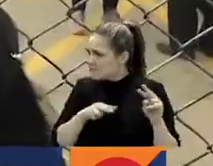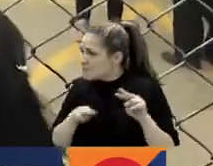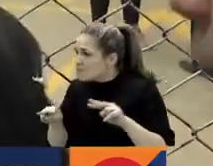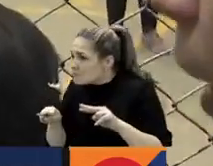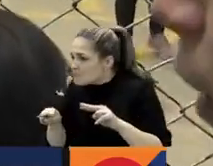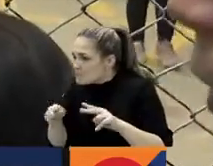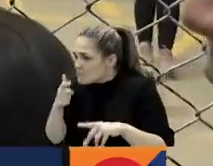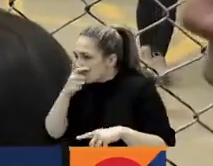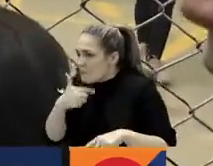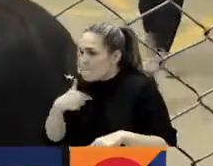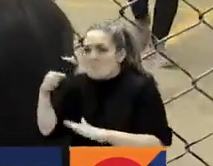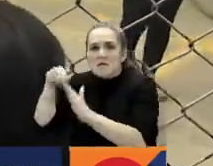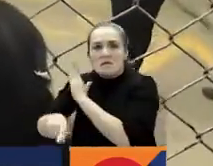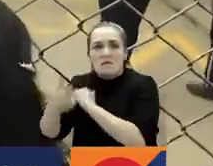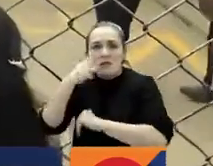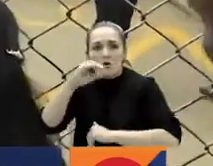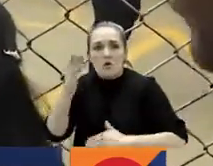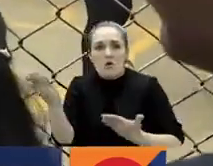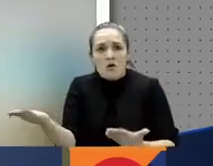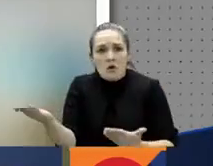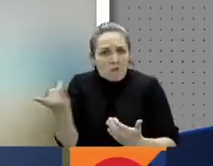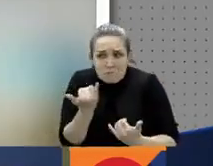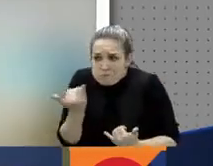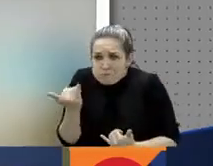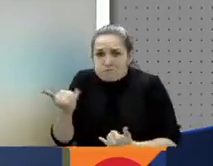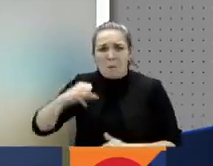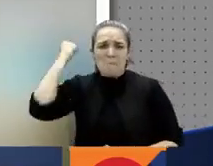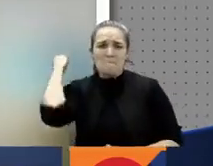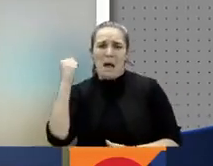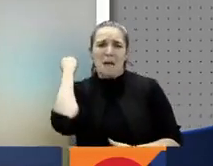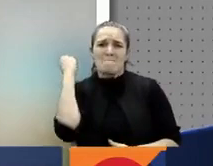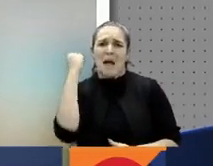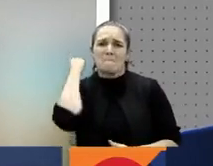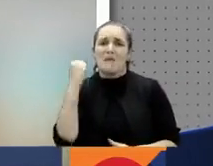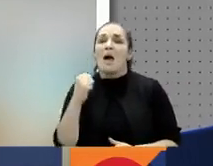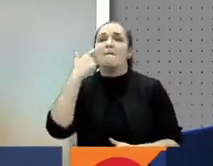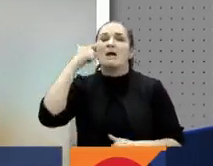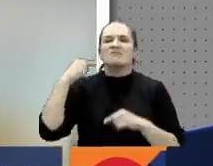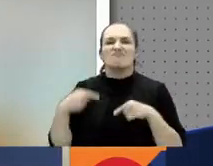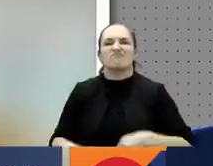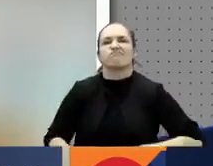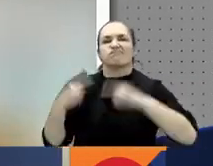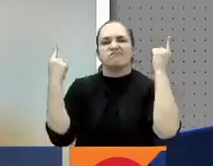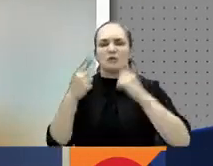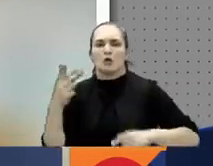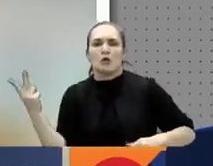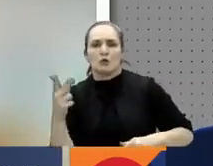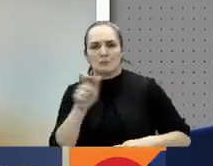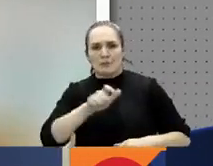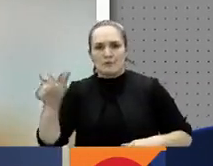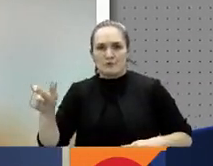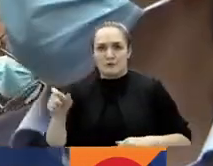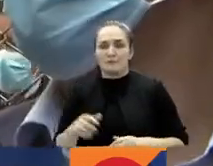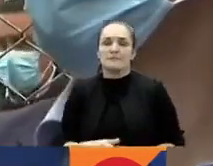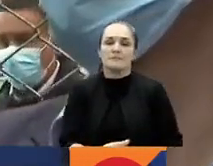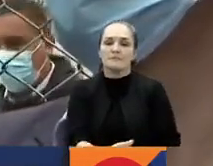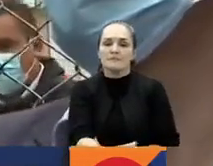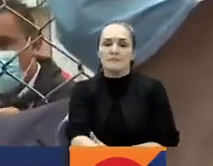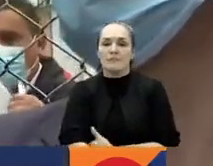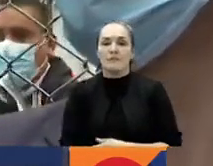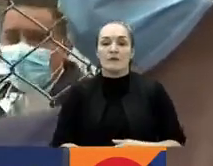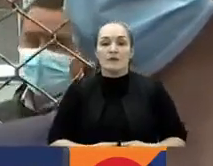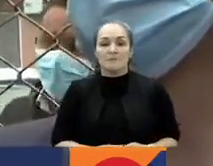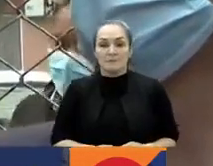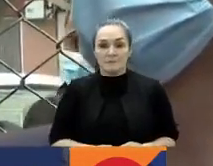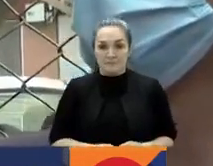esperaba la salida de su padre, fue atacado con arma blanca en medio de un aparente hecho de intolerancia con otros estudiantes. Vimos